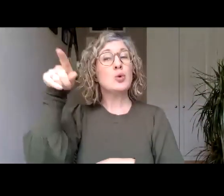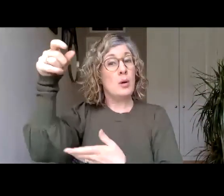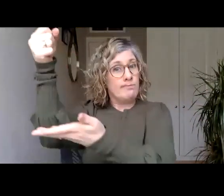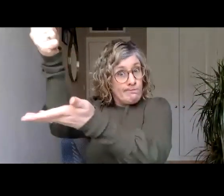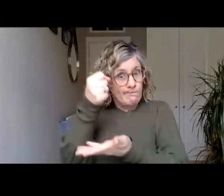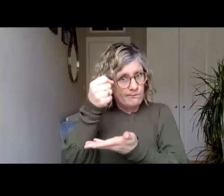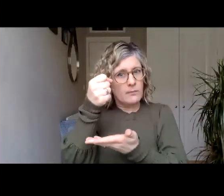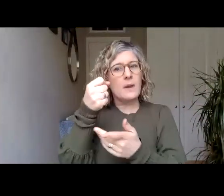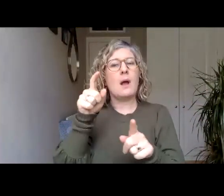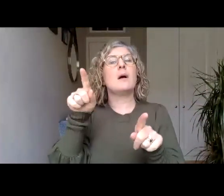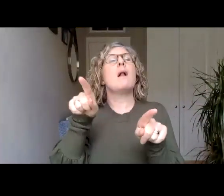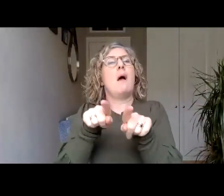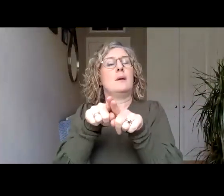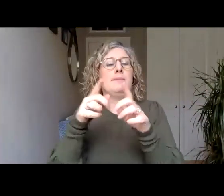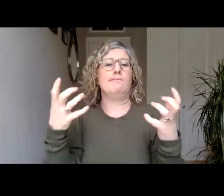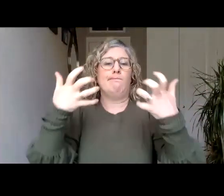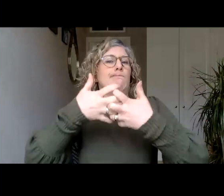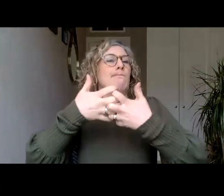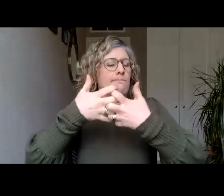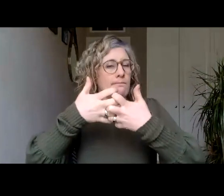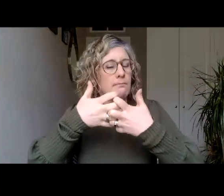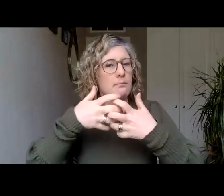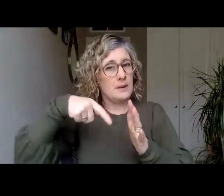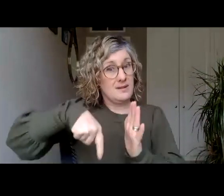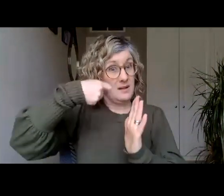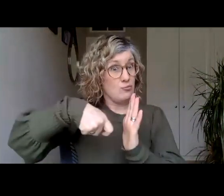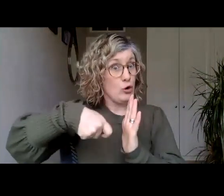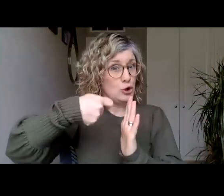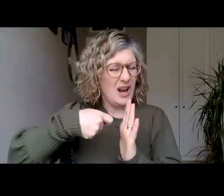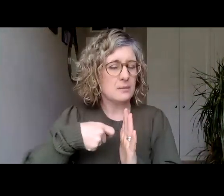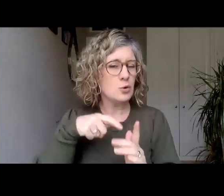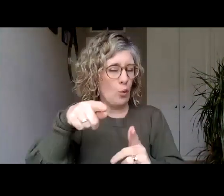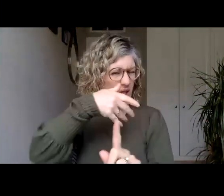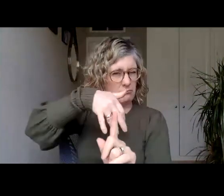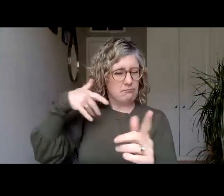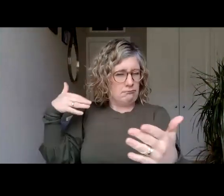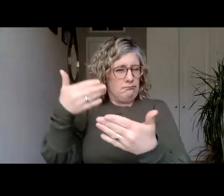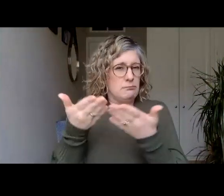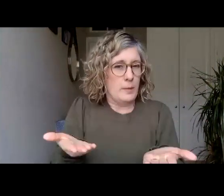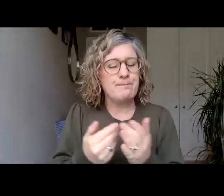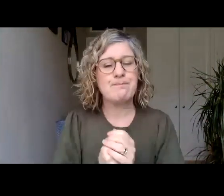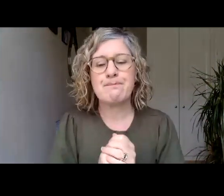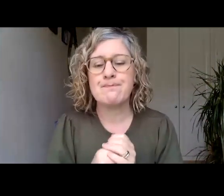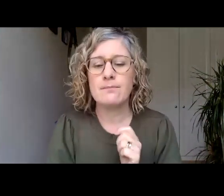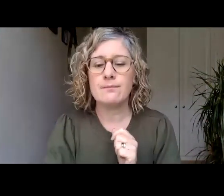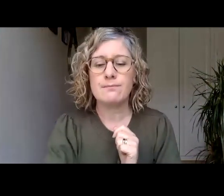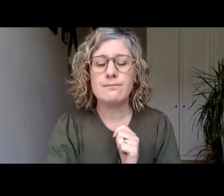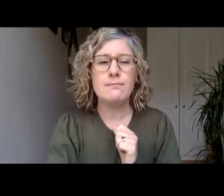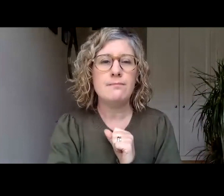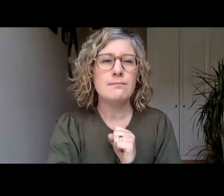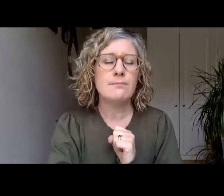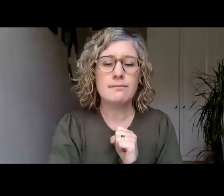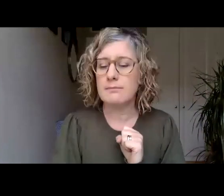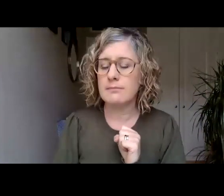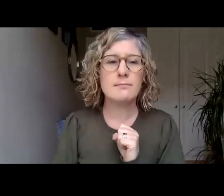específico para la interpretación de conferencias en lengua de signos. Así es que el SCIC, el departamento que